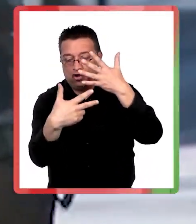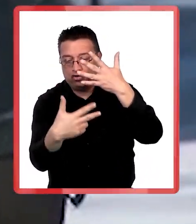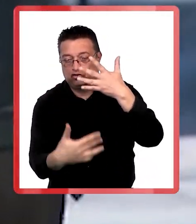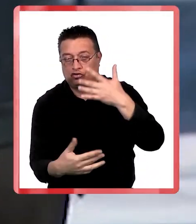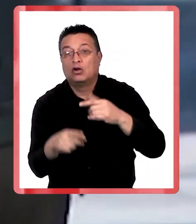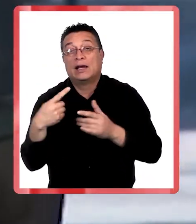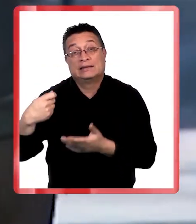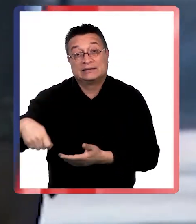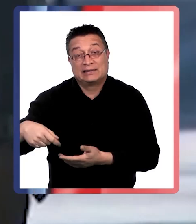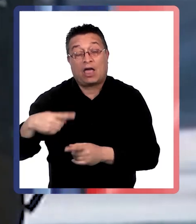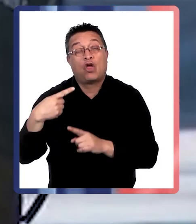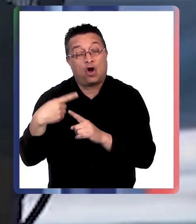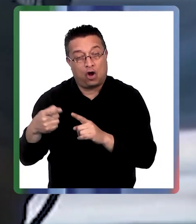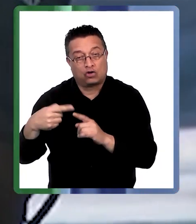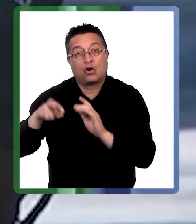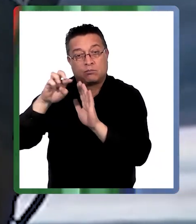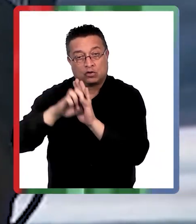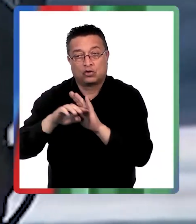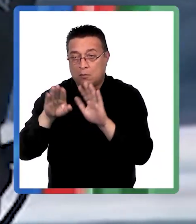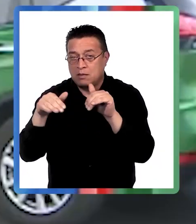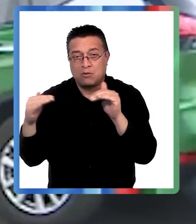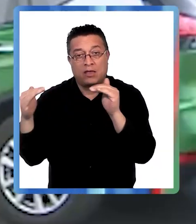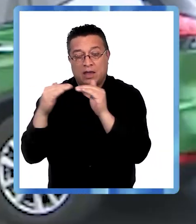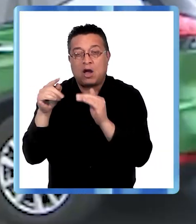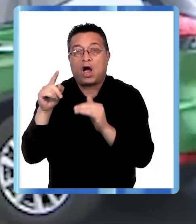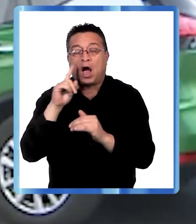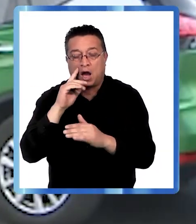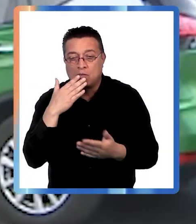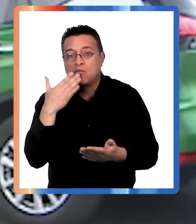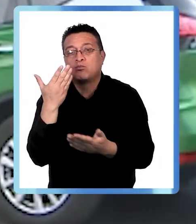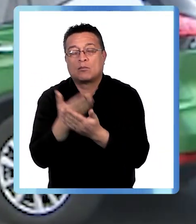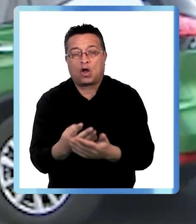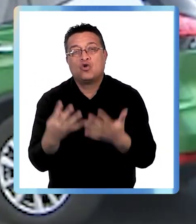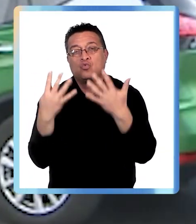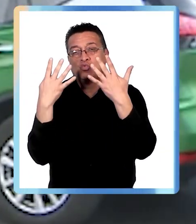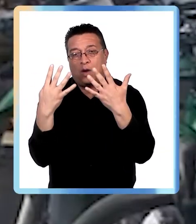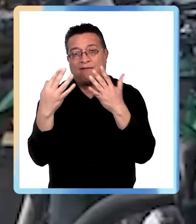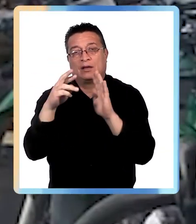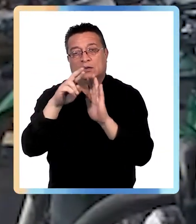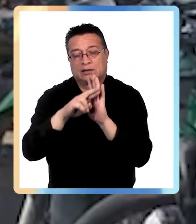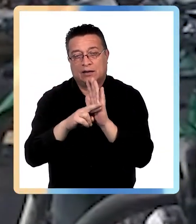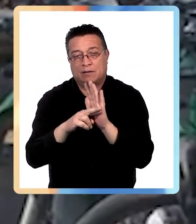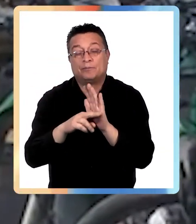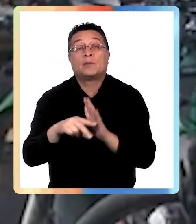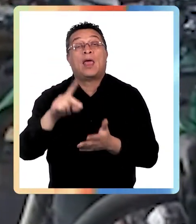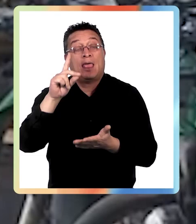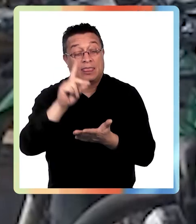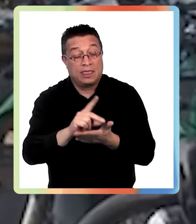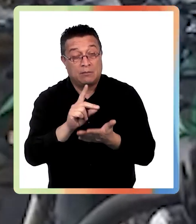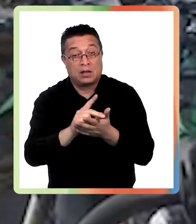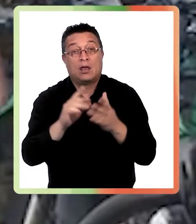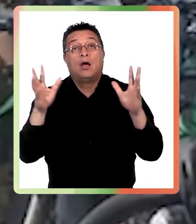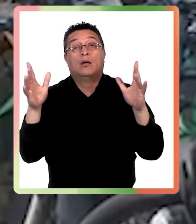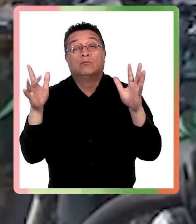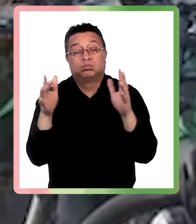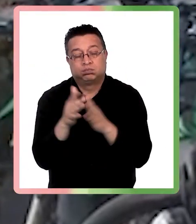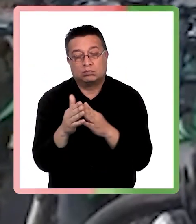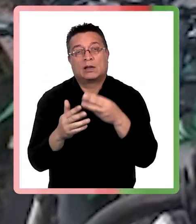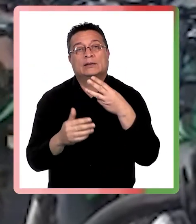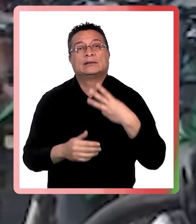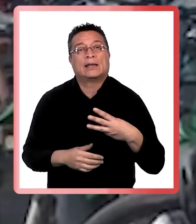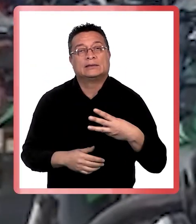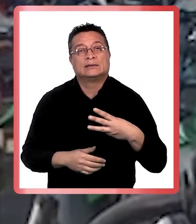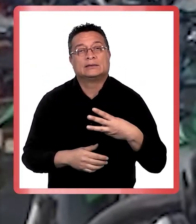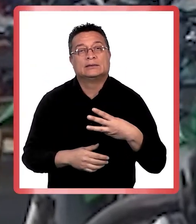Senado hubo otro proyecto sobre el mismo tema y ahí habían propuesto 9 reglas. Y en la Cámara de Diputados se redujo solo a